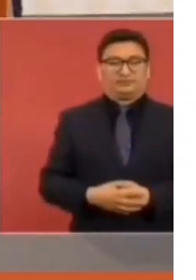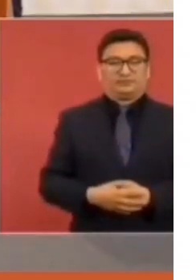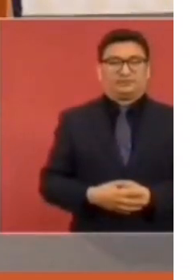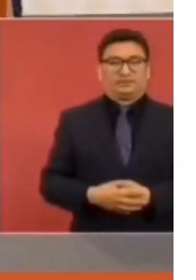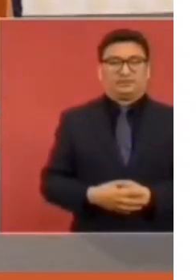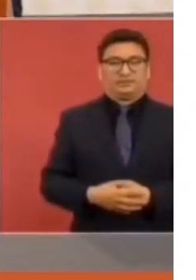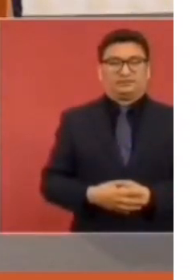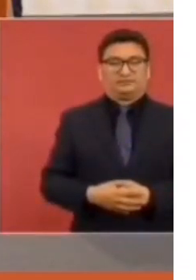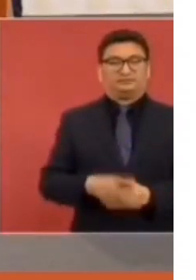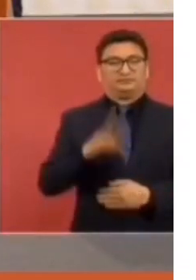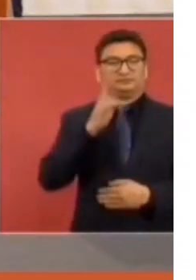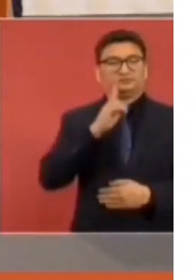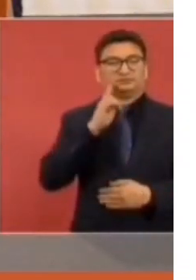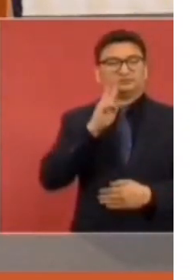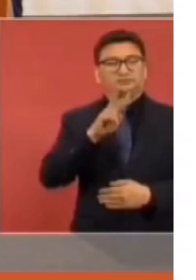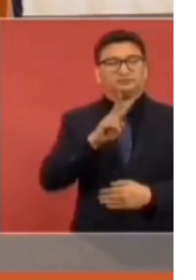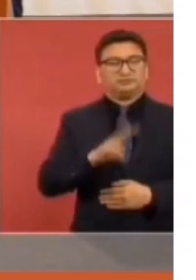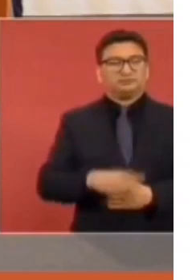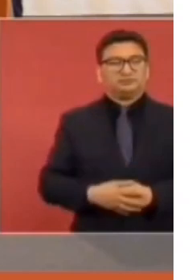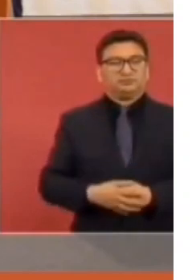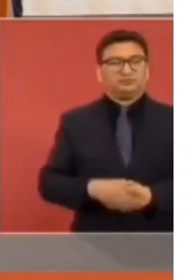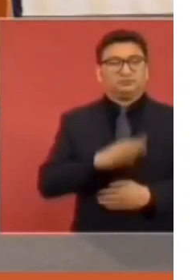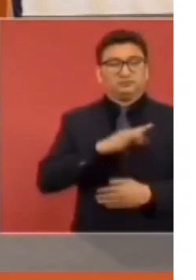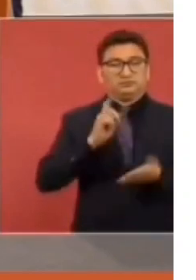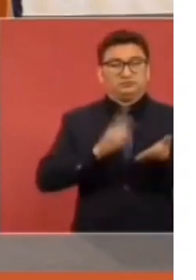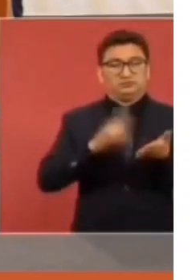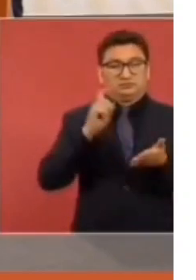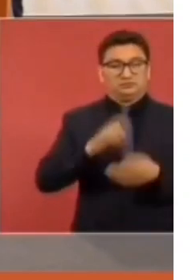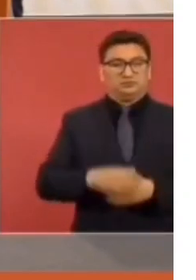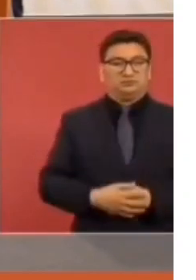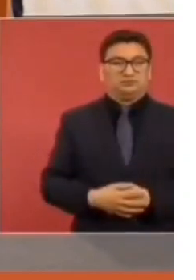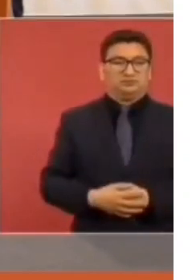A ver si le pones este, ¿sí?